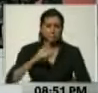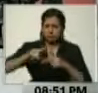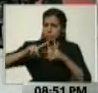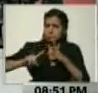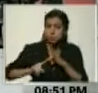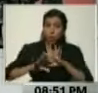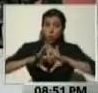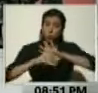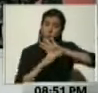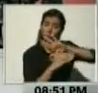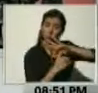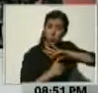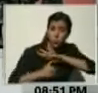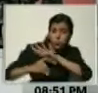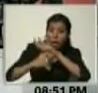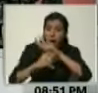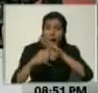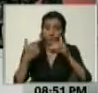corruptos, pues.